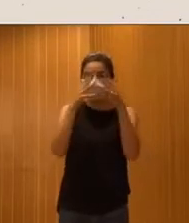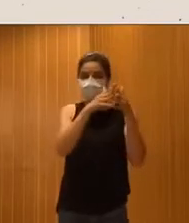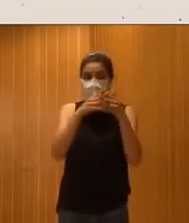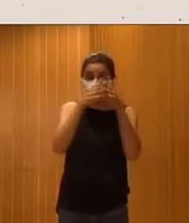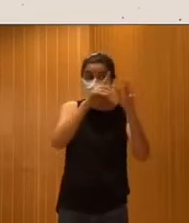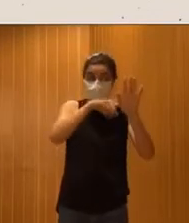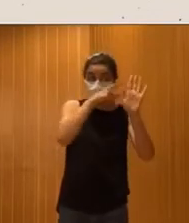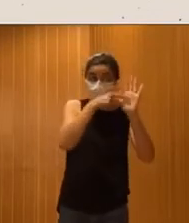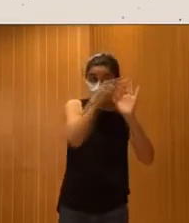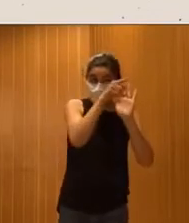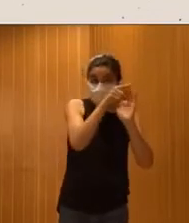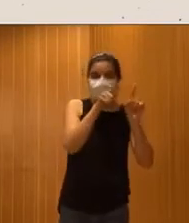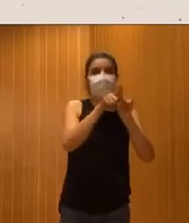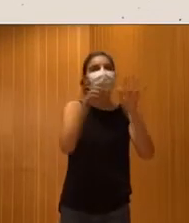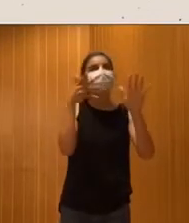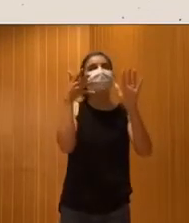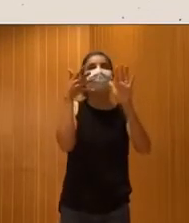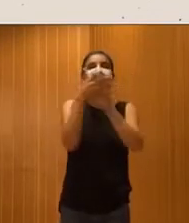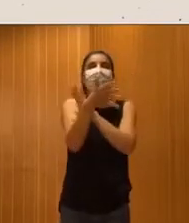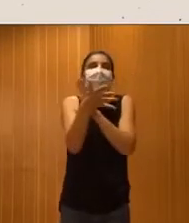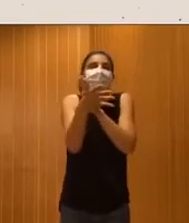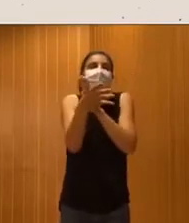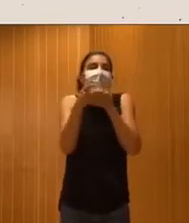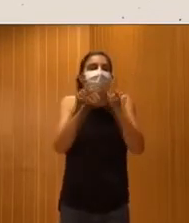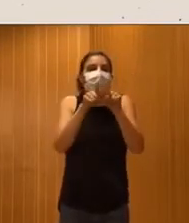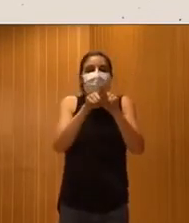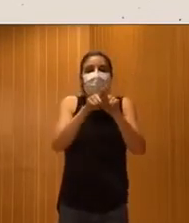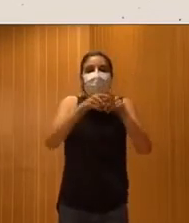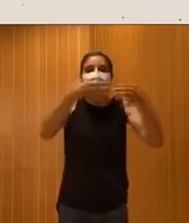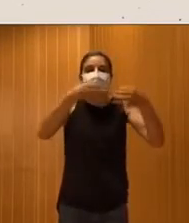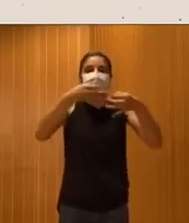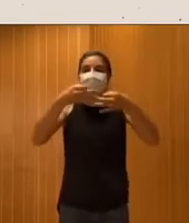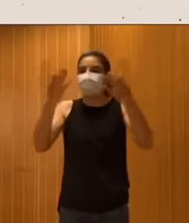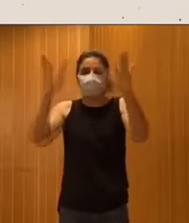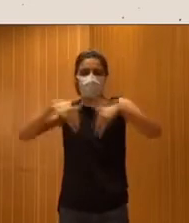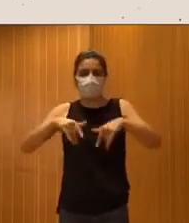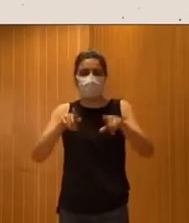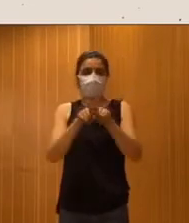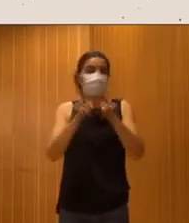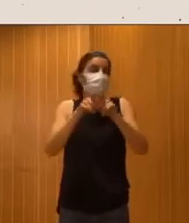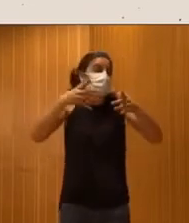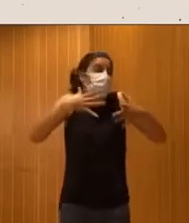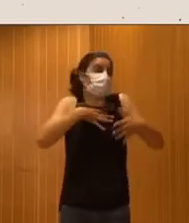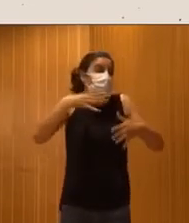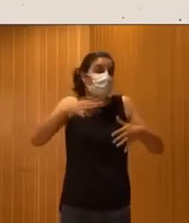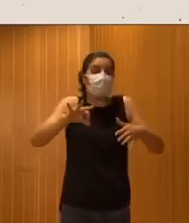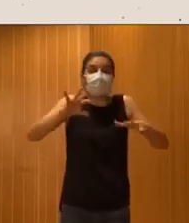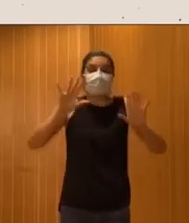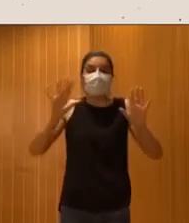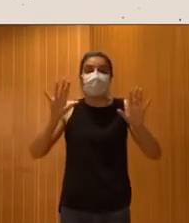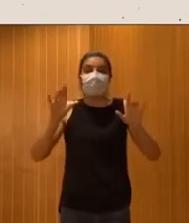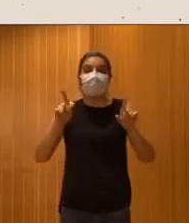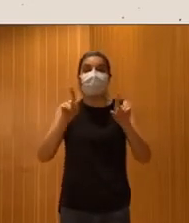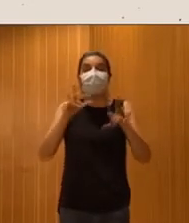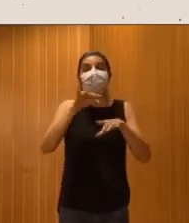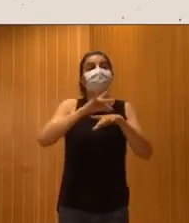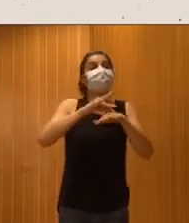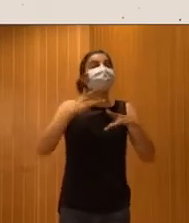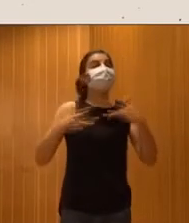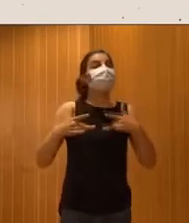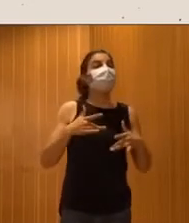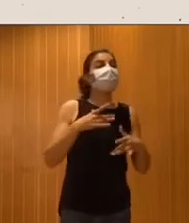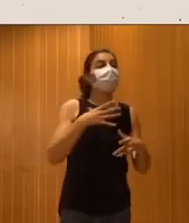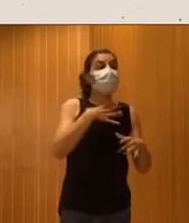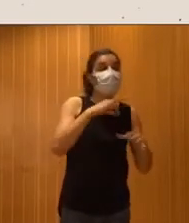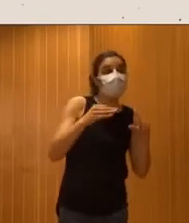definitorio, es una definición imprecisa y no hay manera de verificarlo. No puedes verificar si eso es un síntoma médico o